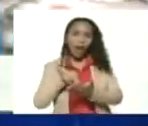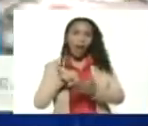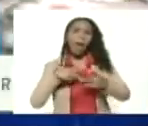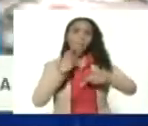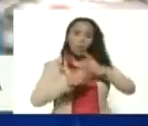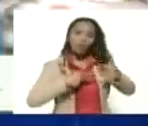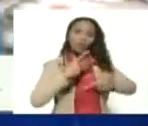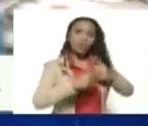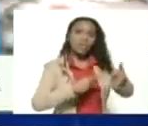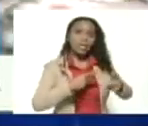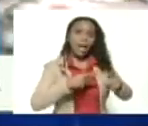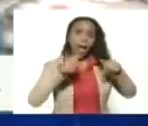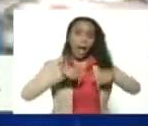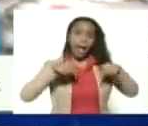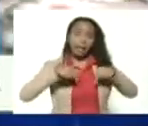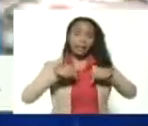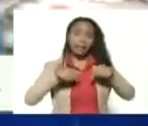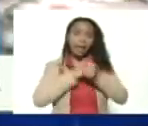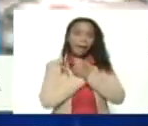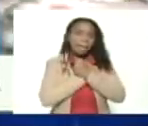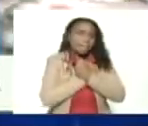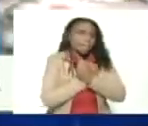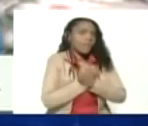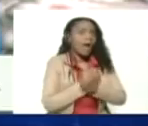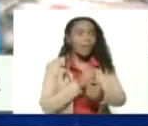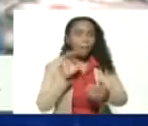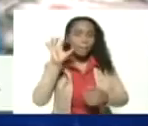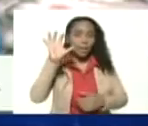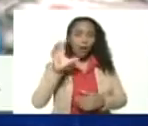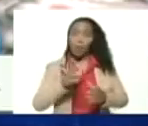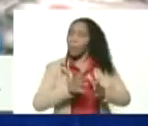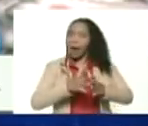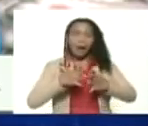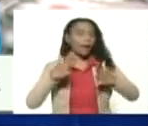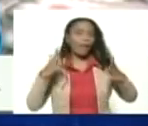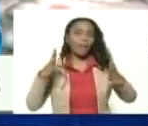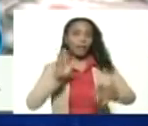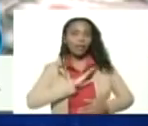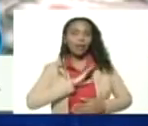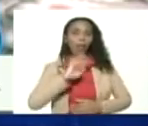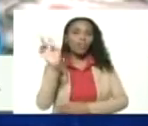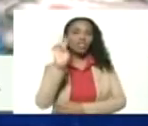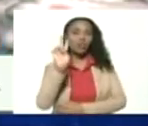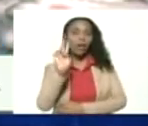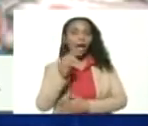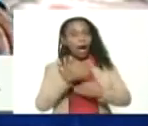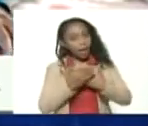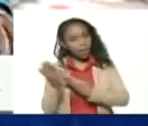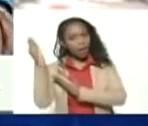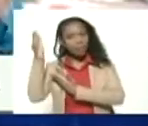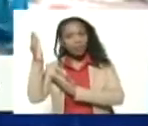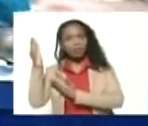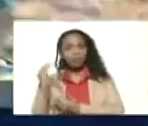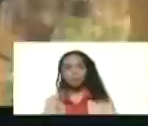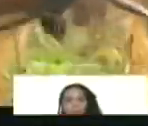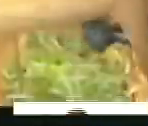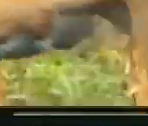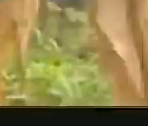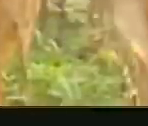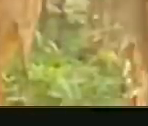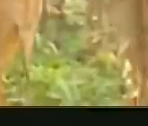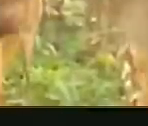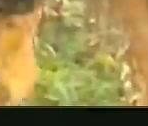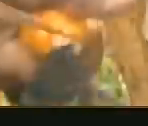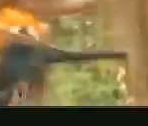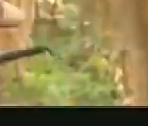producida en esta amada patria, lo grande, lo más grande que tenemos, Venezuela. Adelante.